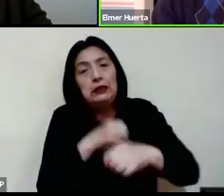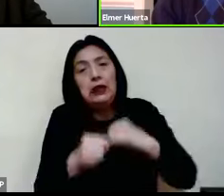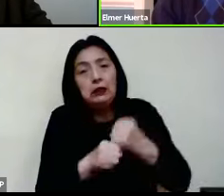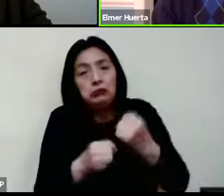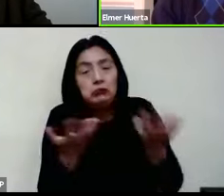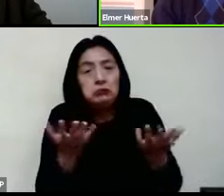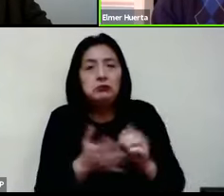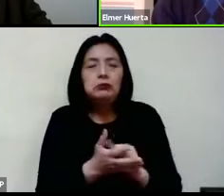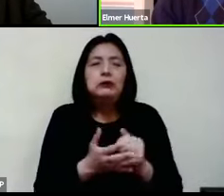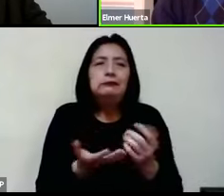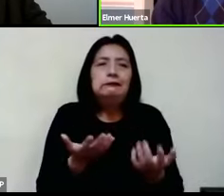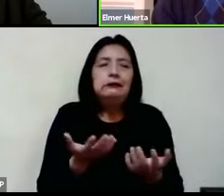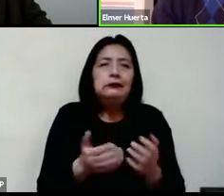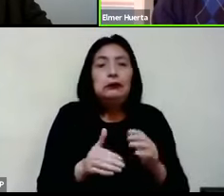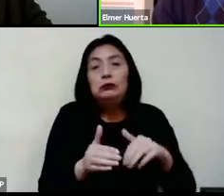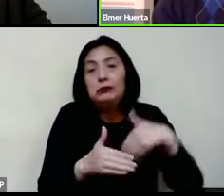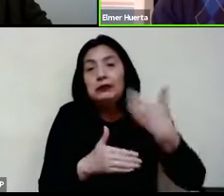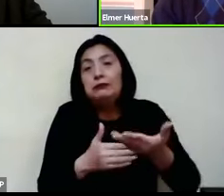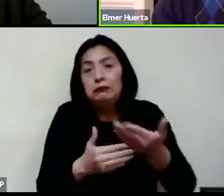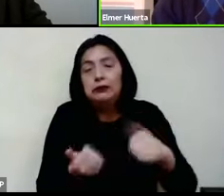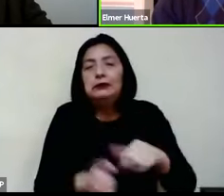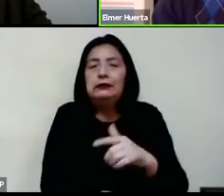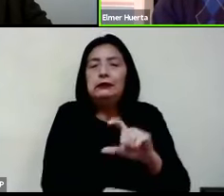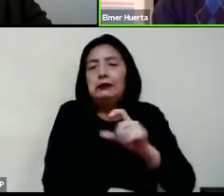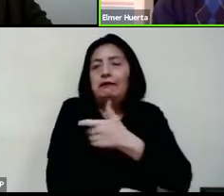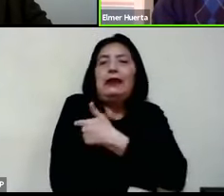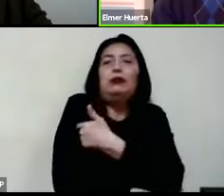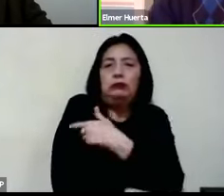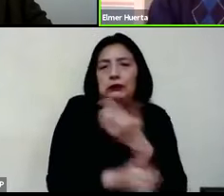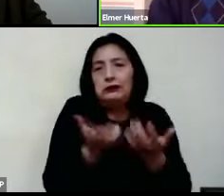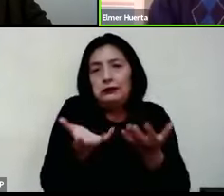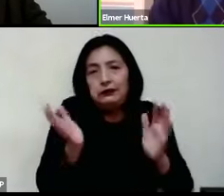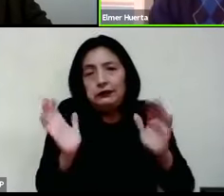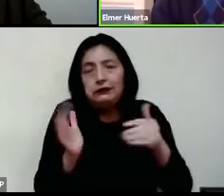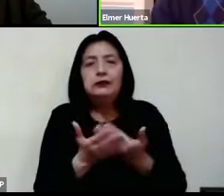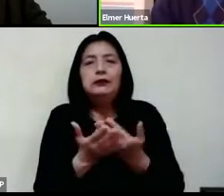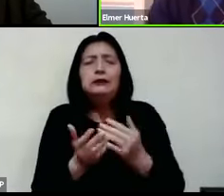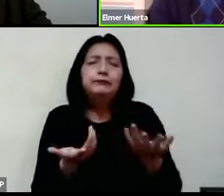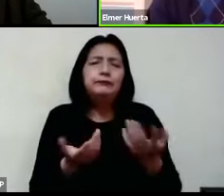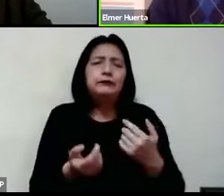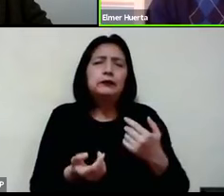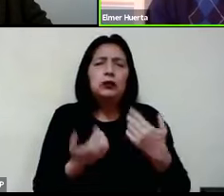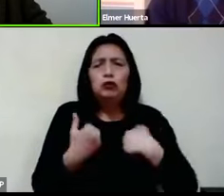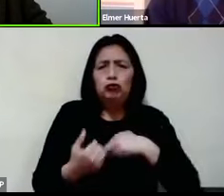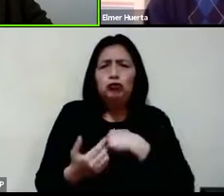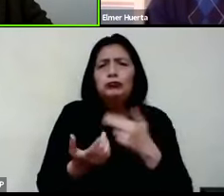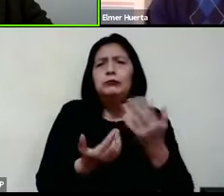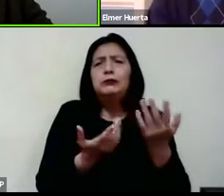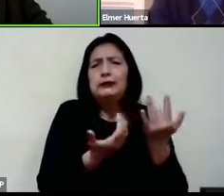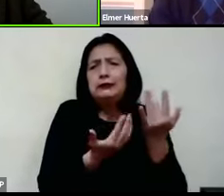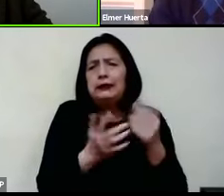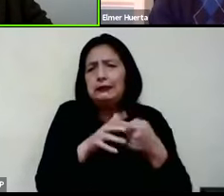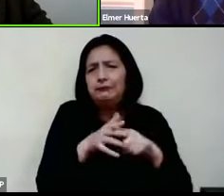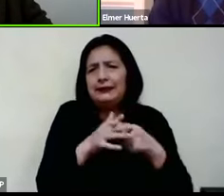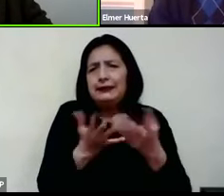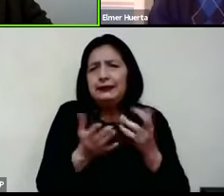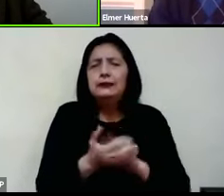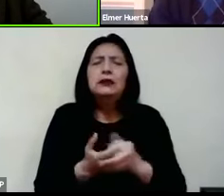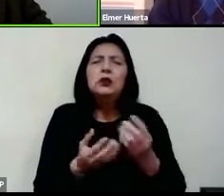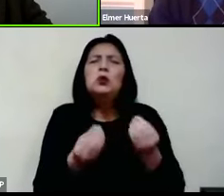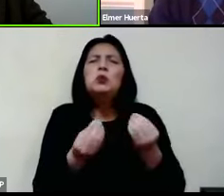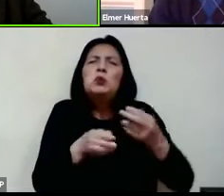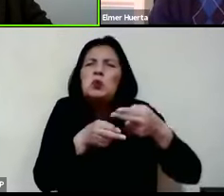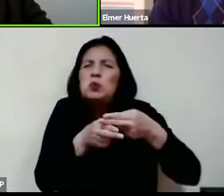incluso después de que la vacuna pueda llegar. Entonces, vamos a empezar haciendo un